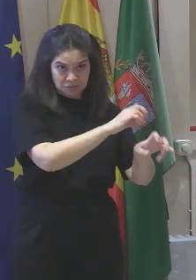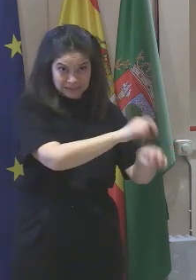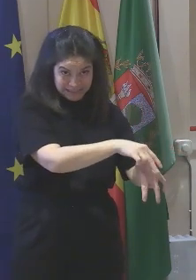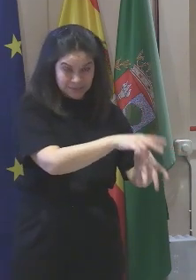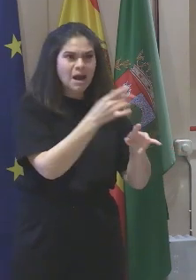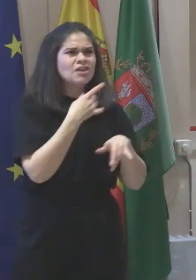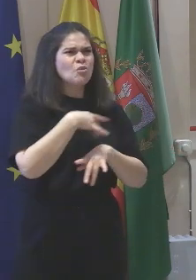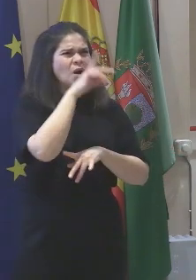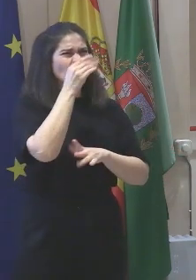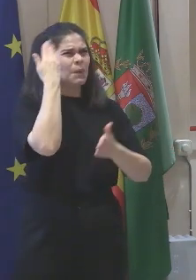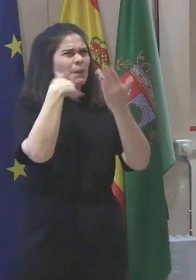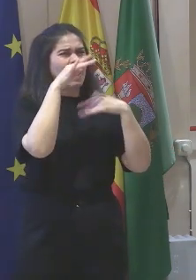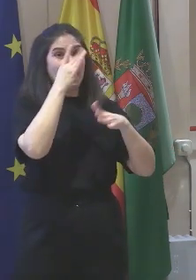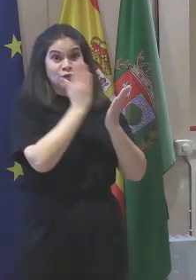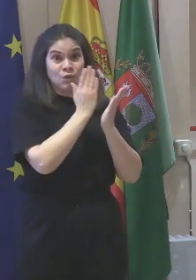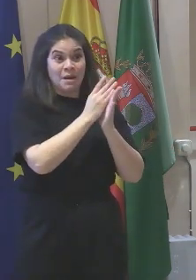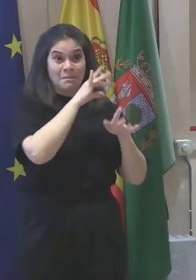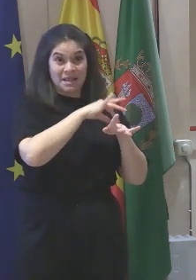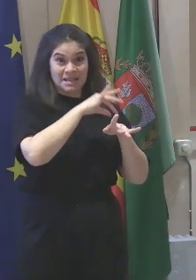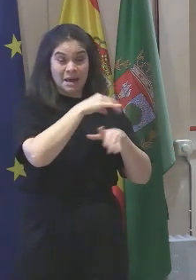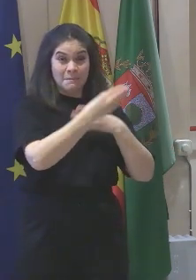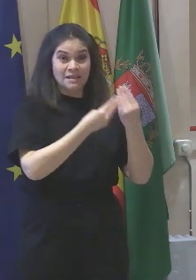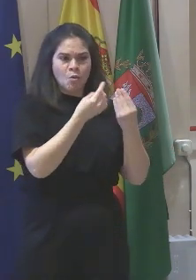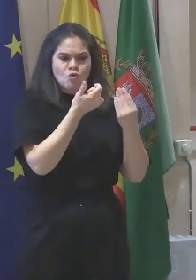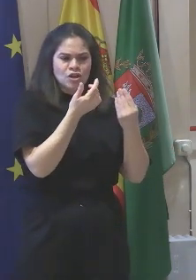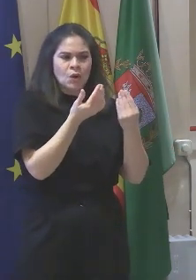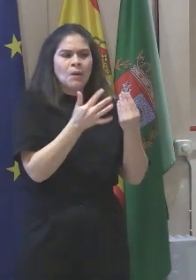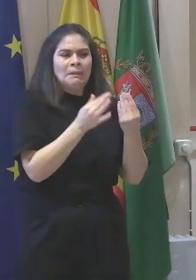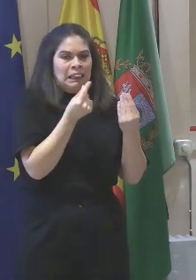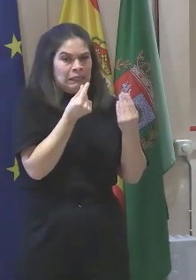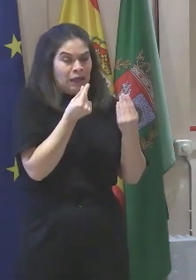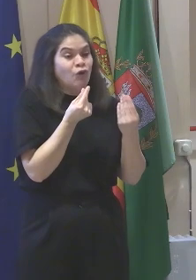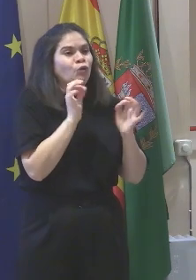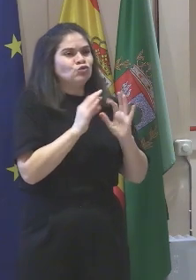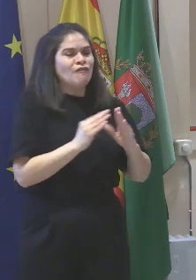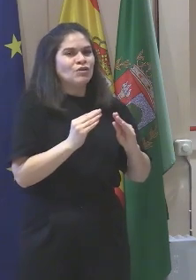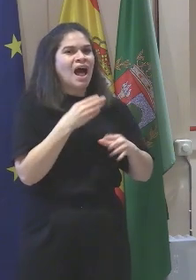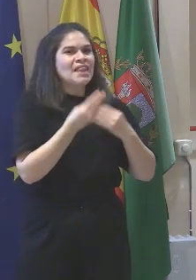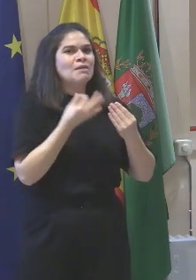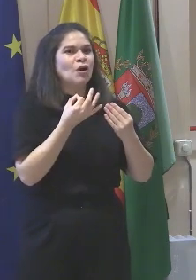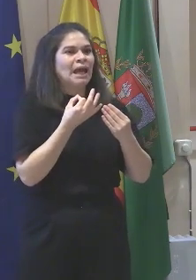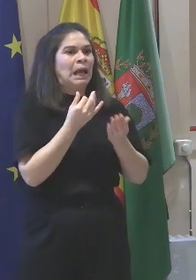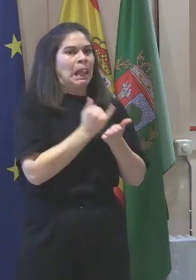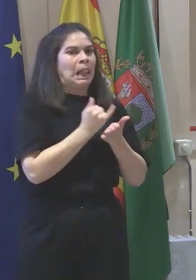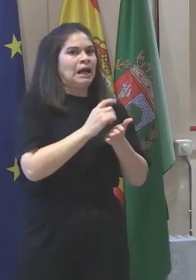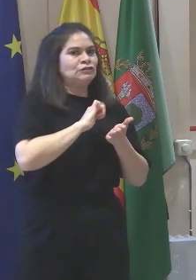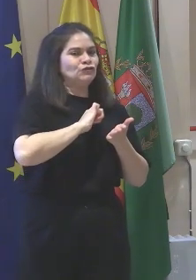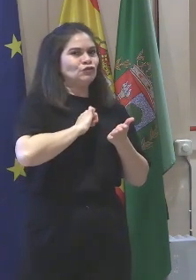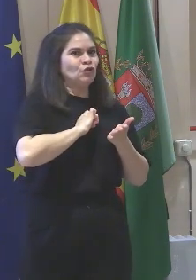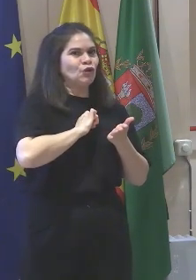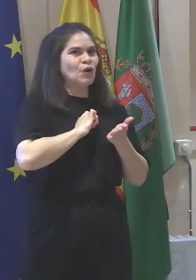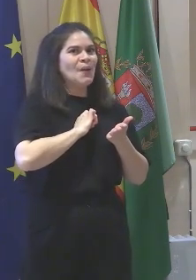medicina, pues para tener un poco más de dinero en la facultad, pues nos poníamos en ensayos de fase 1 que te daban